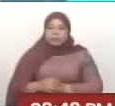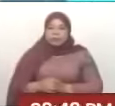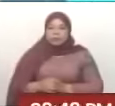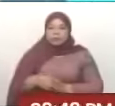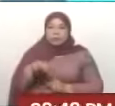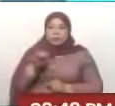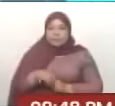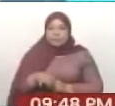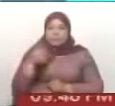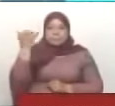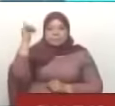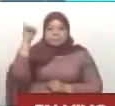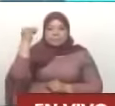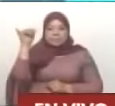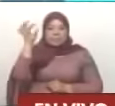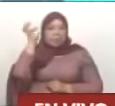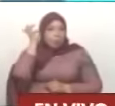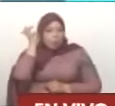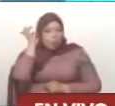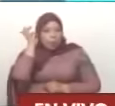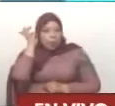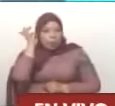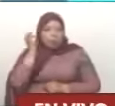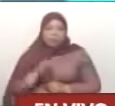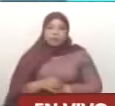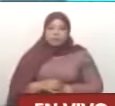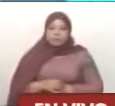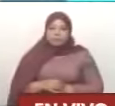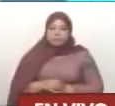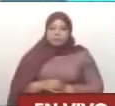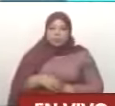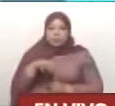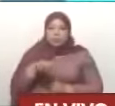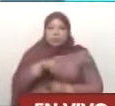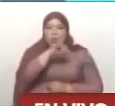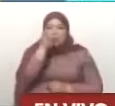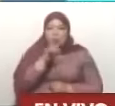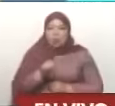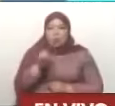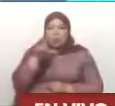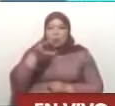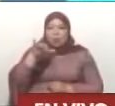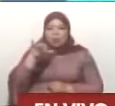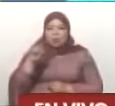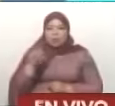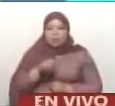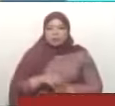estado Yaracuy, Yarimar Vinto. En el estado Zulia, Luis Morillo.